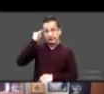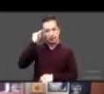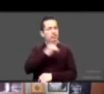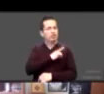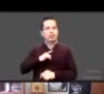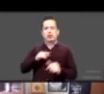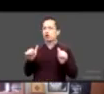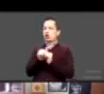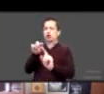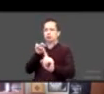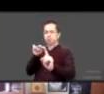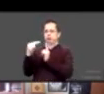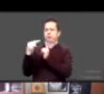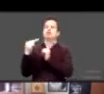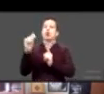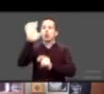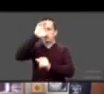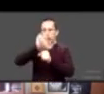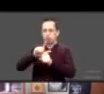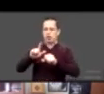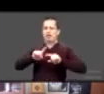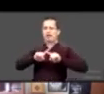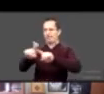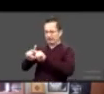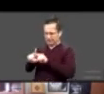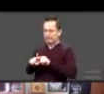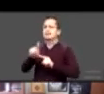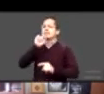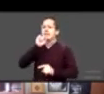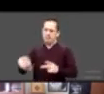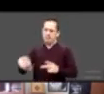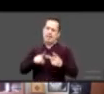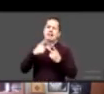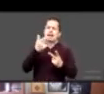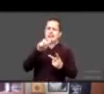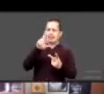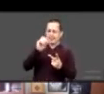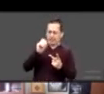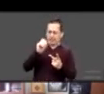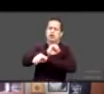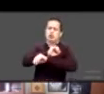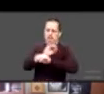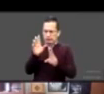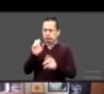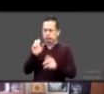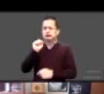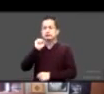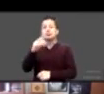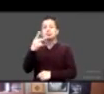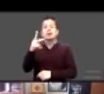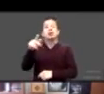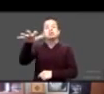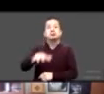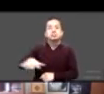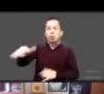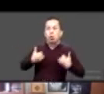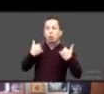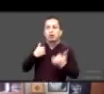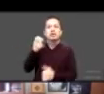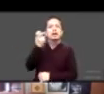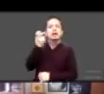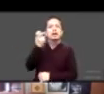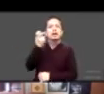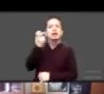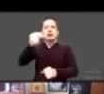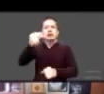supuesto, esta transversalidad del género, pero muy adecuado a cuáles son estas necesidades. Estos adolescentes están en localidades que, ya lo decía